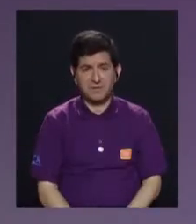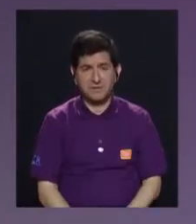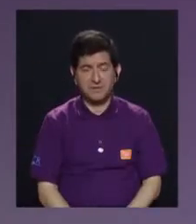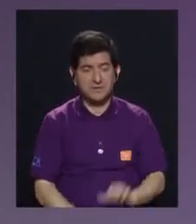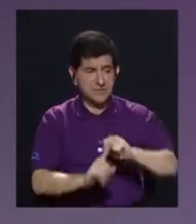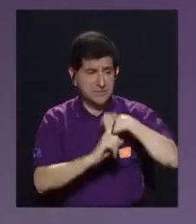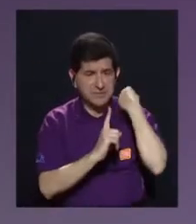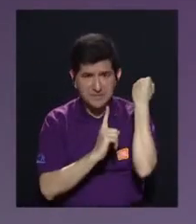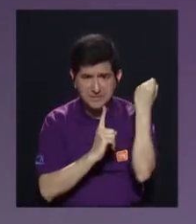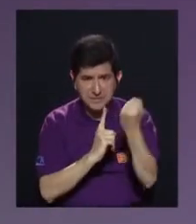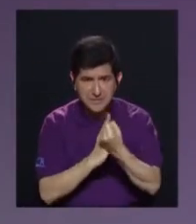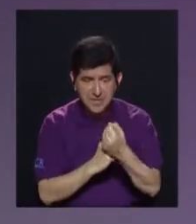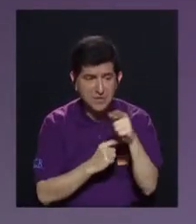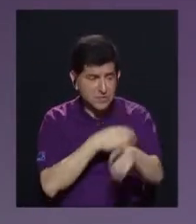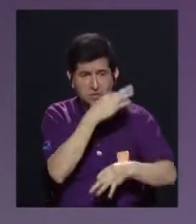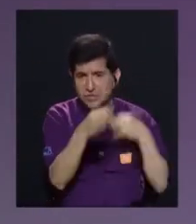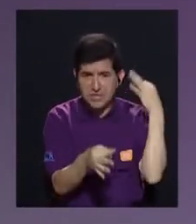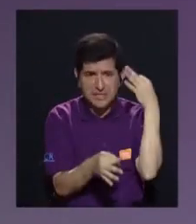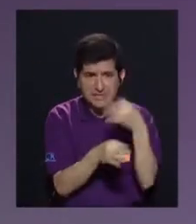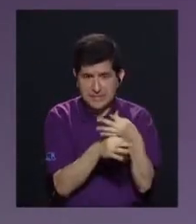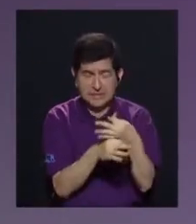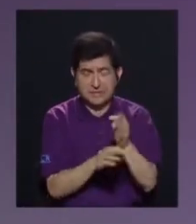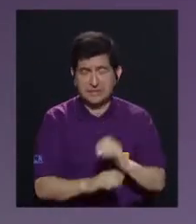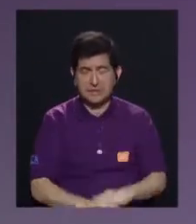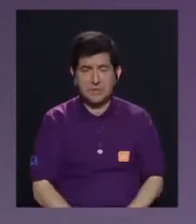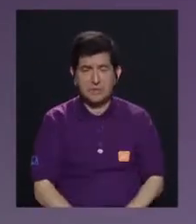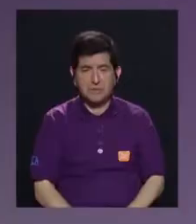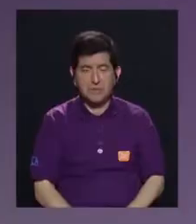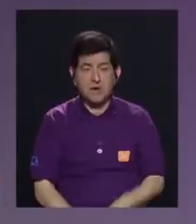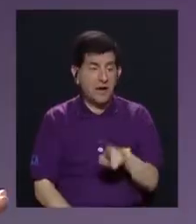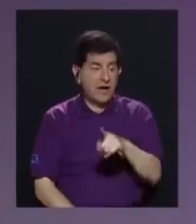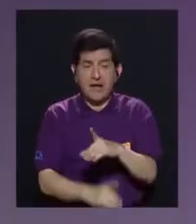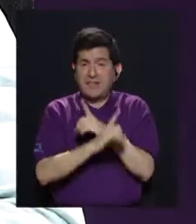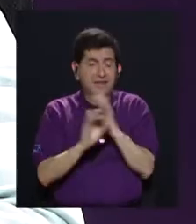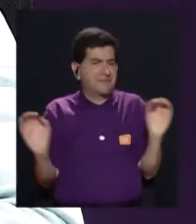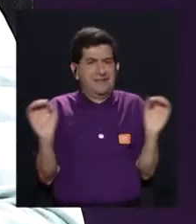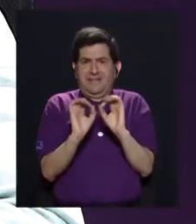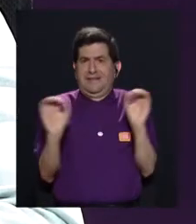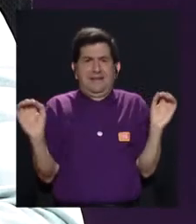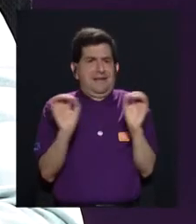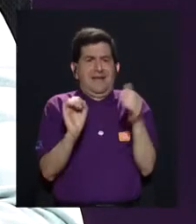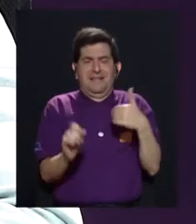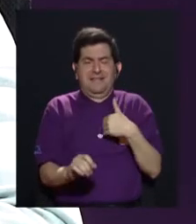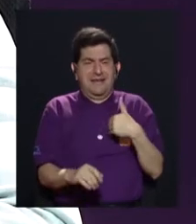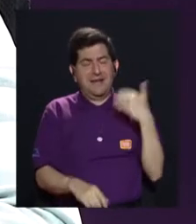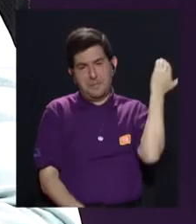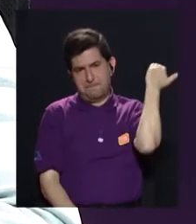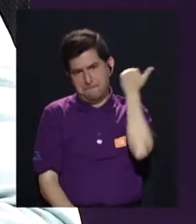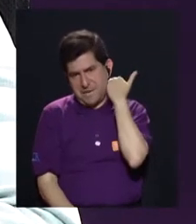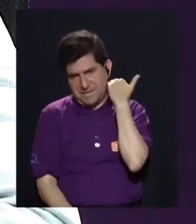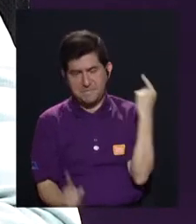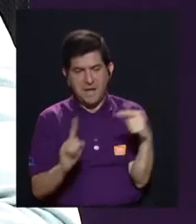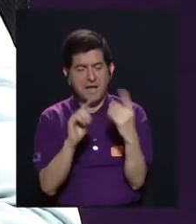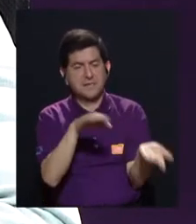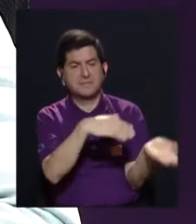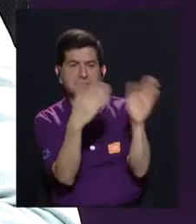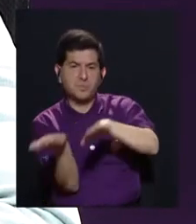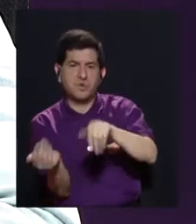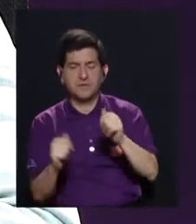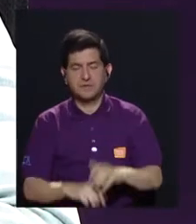suceden estos estas situaciones extremas es una indefensión total en la que se encuentra la víctima hasta perder su vida